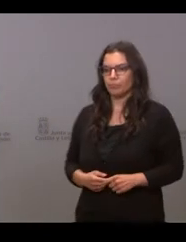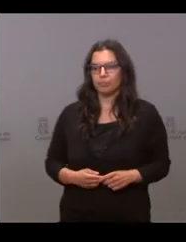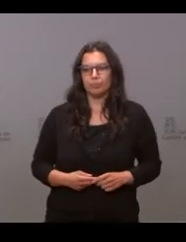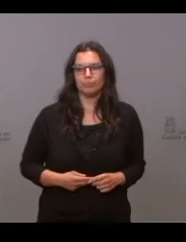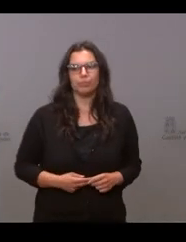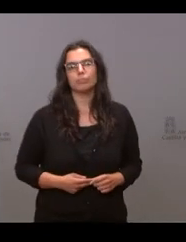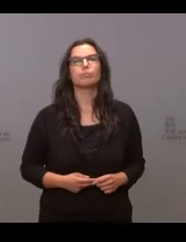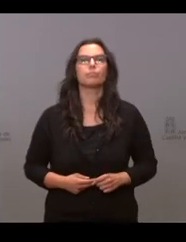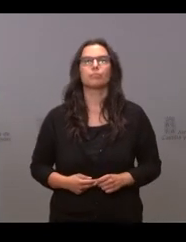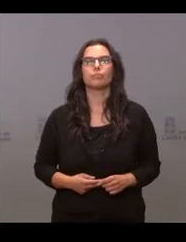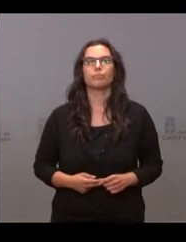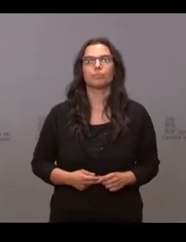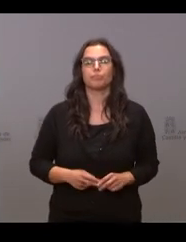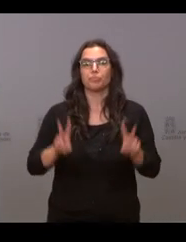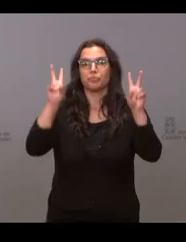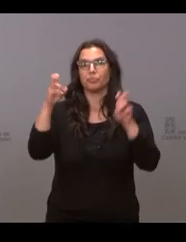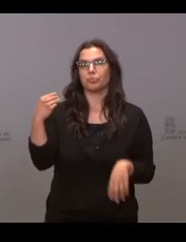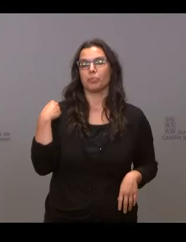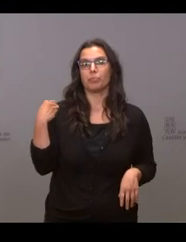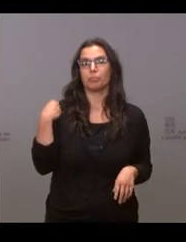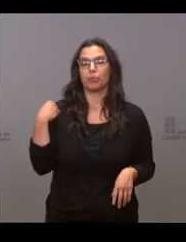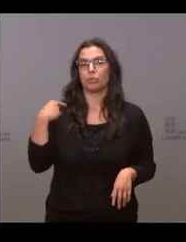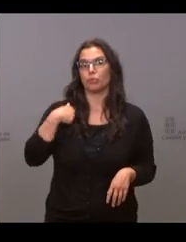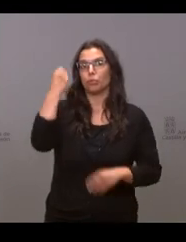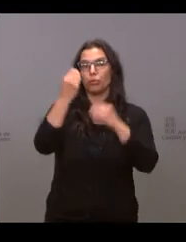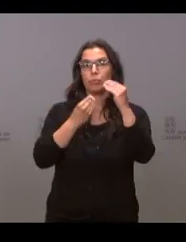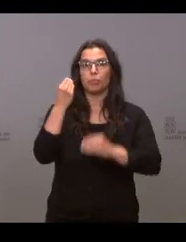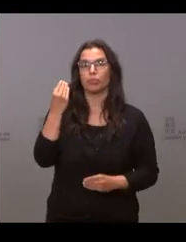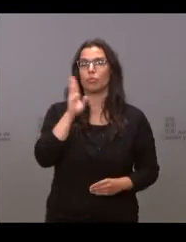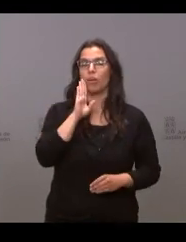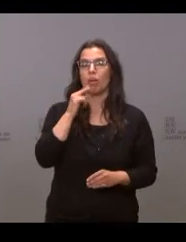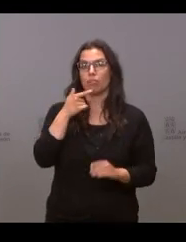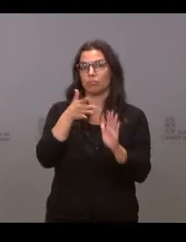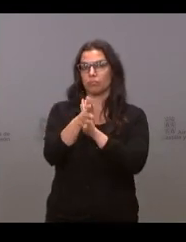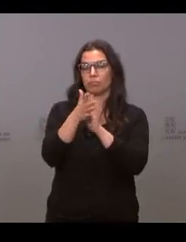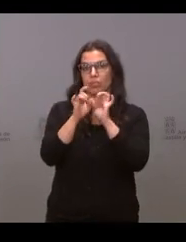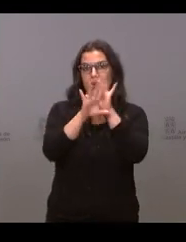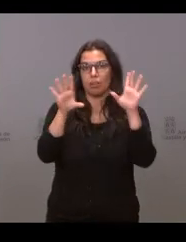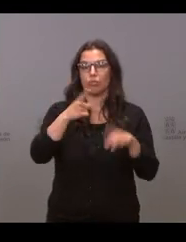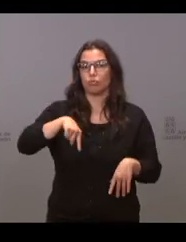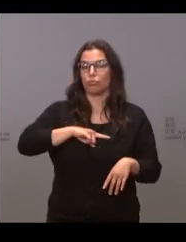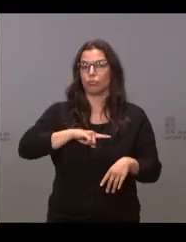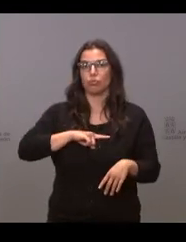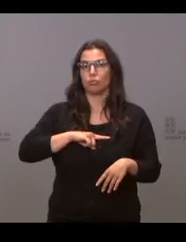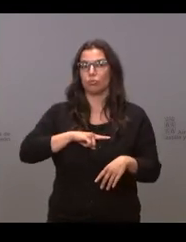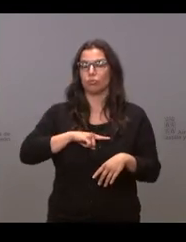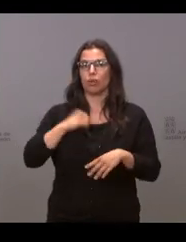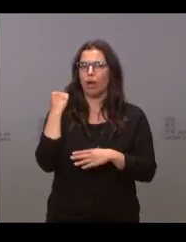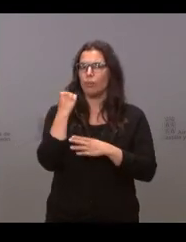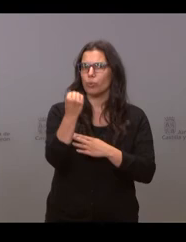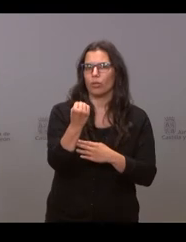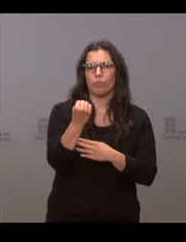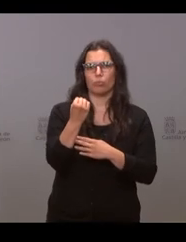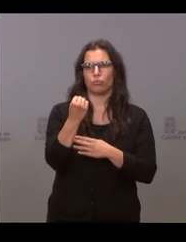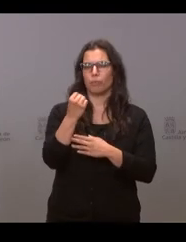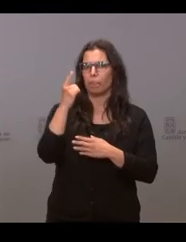en cuanto a la pregunta yo creo que lo ha dejado claro en la semi intervención que apoyamos y rompemos una lanza por todas las